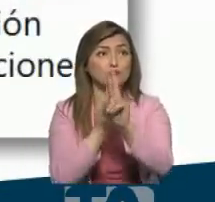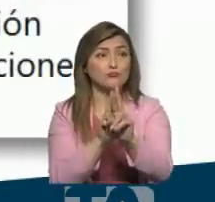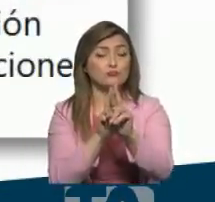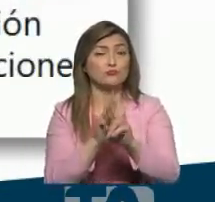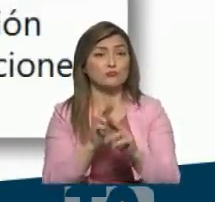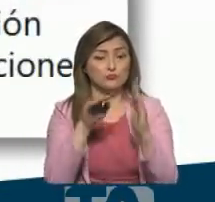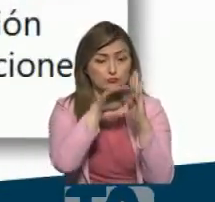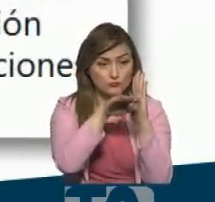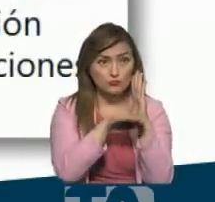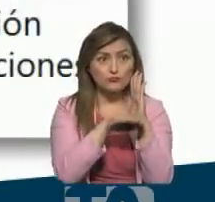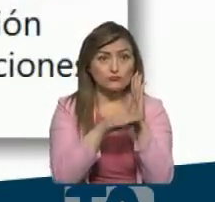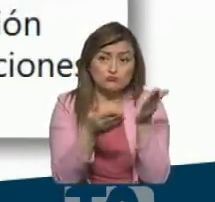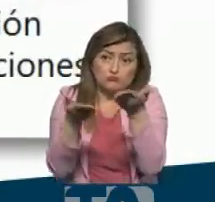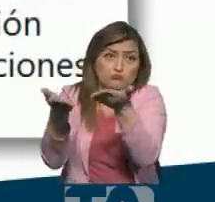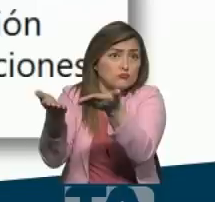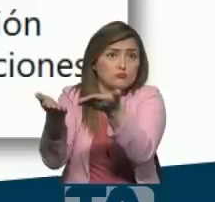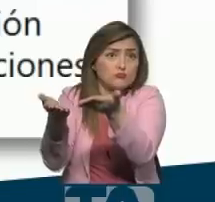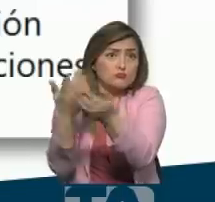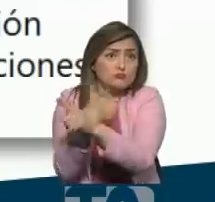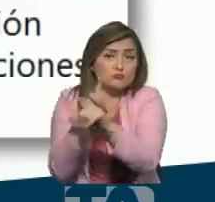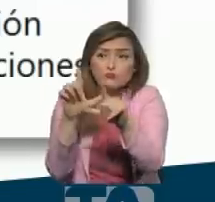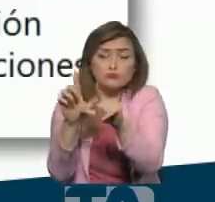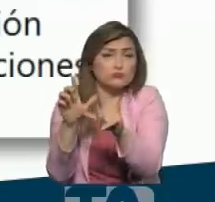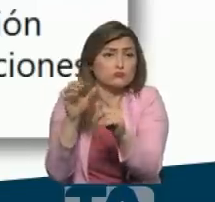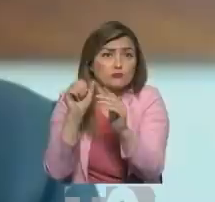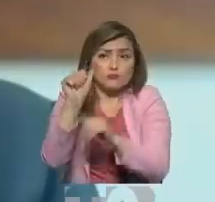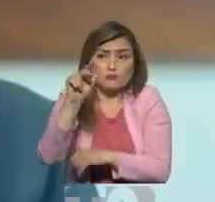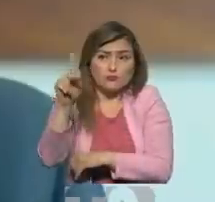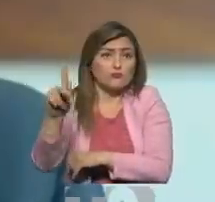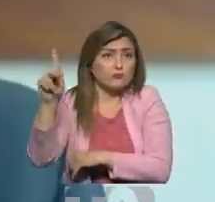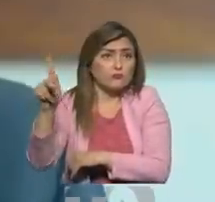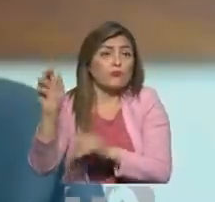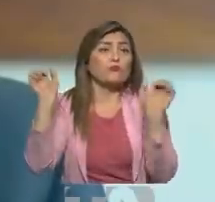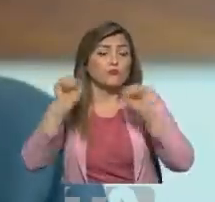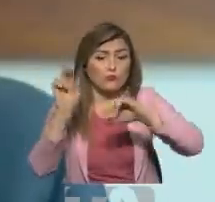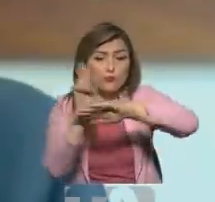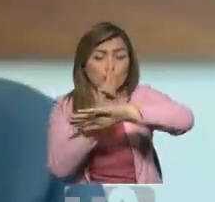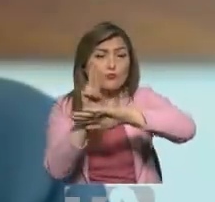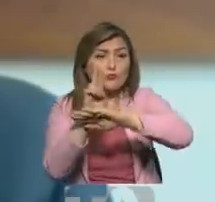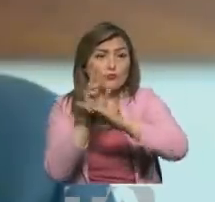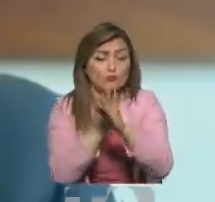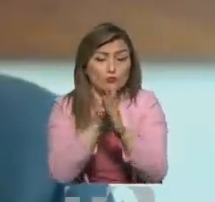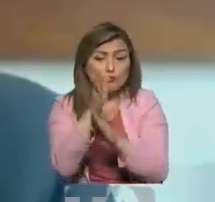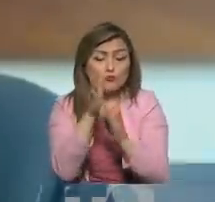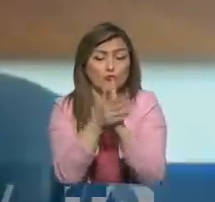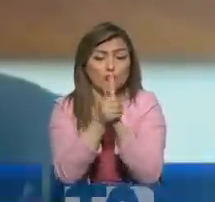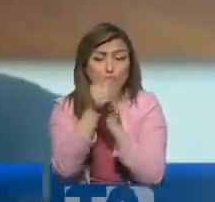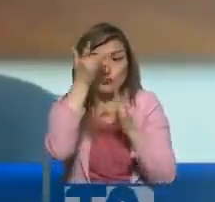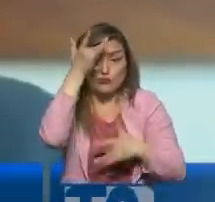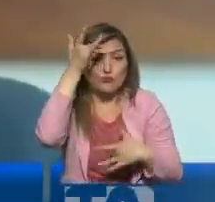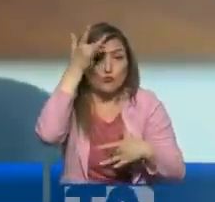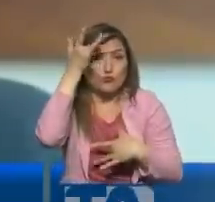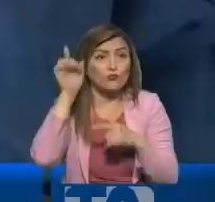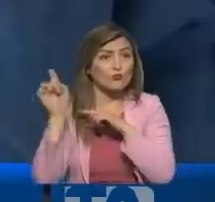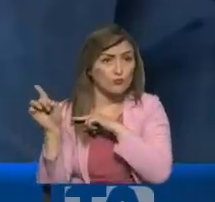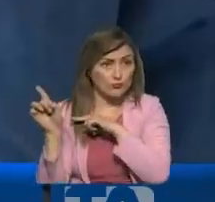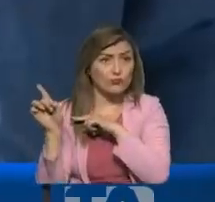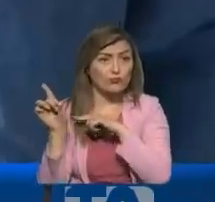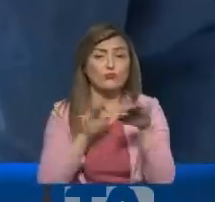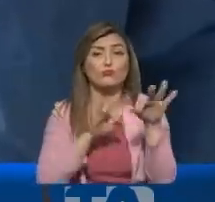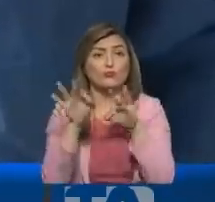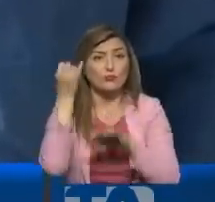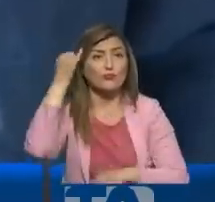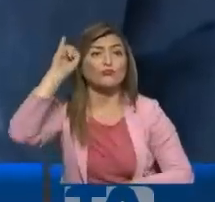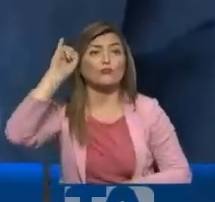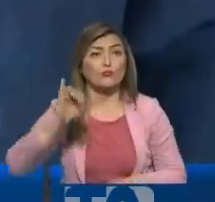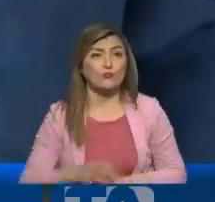que el padrón está a disposición, al igual que el aplicativo móvil. El epidemiólogo y experto en enfermedades tropicales, Marcelo Aguilar, explica la